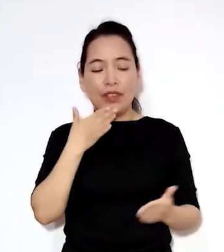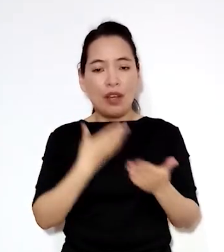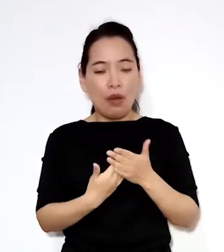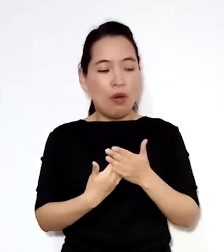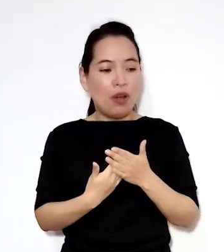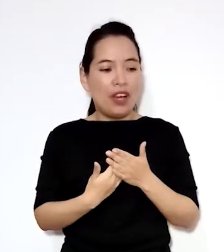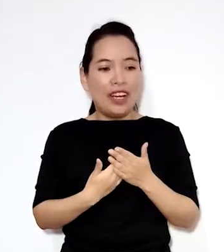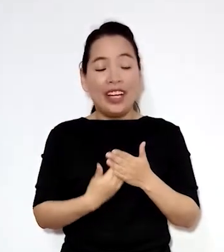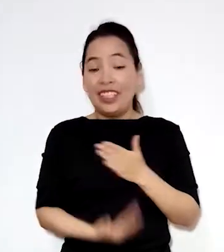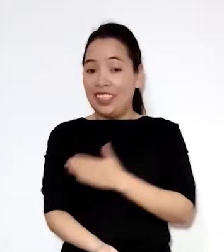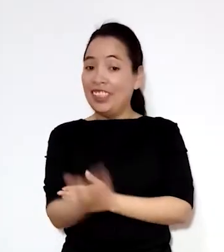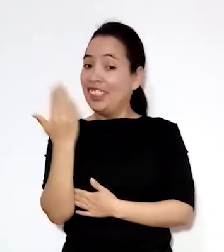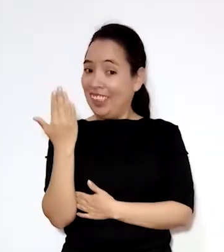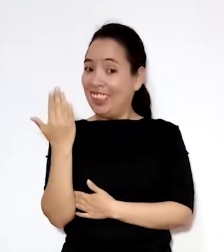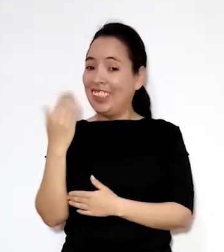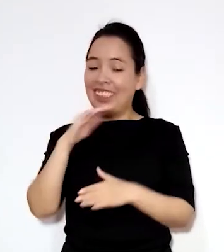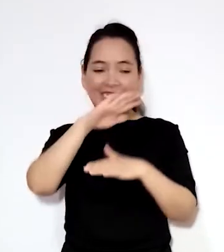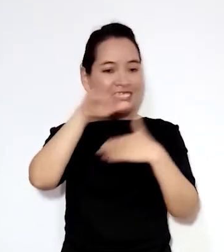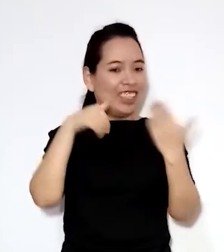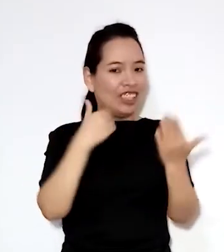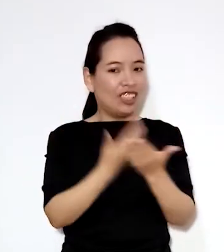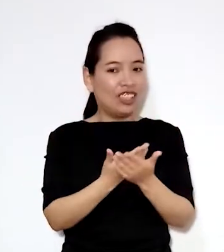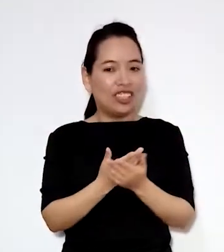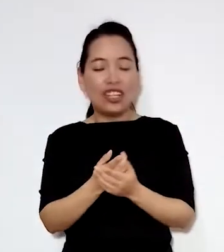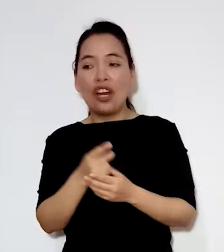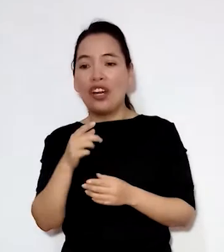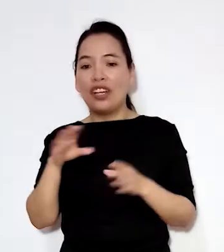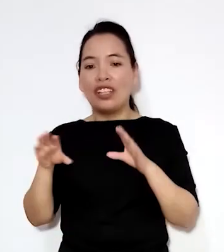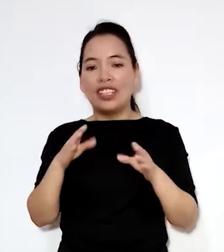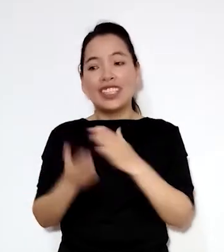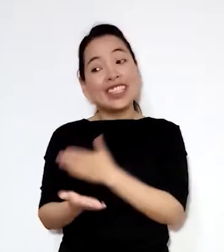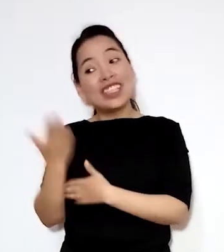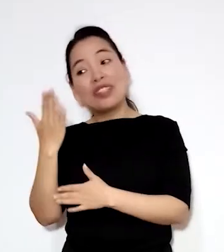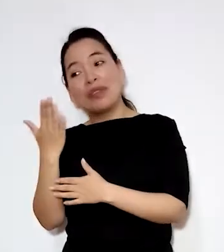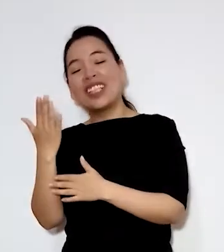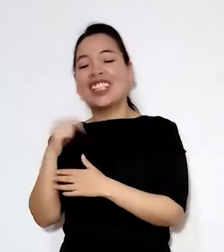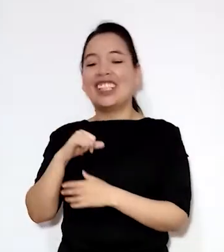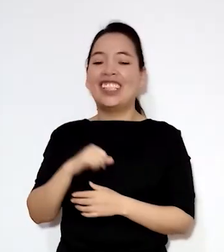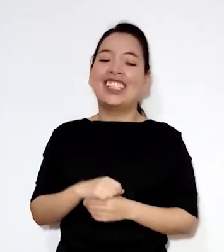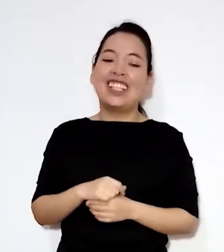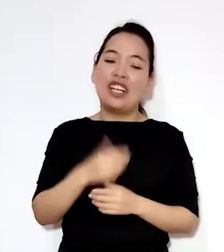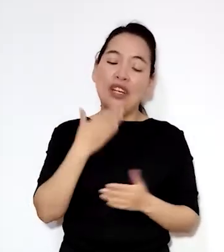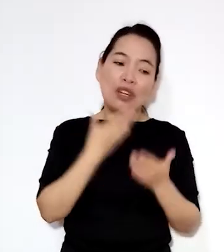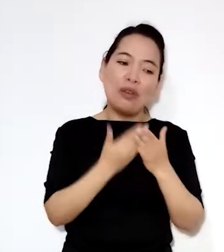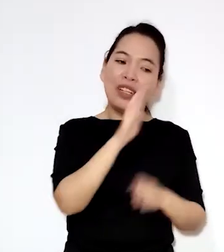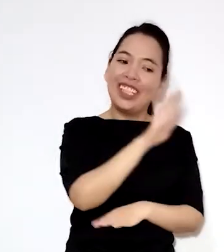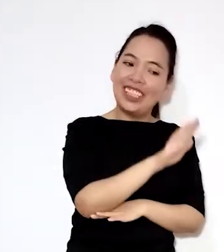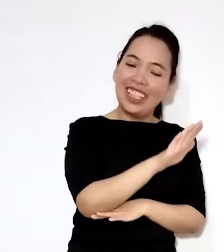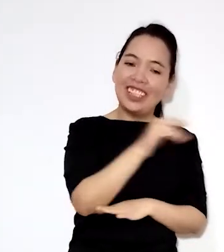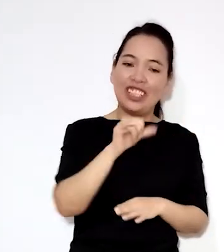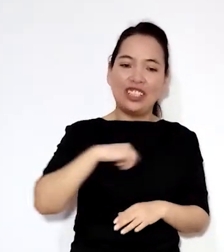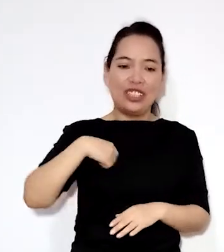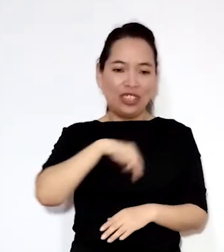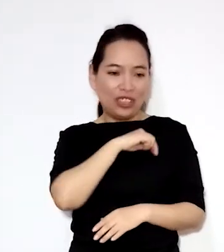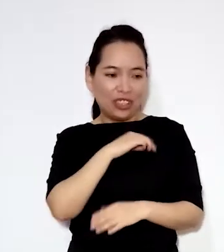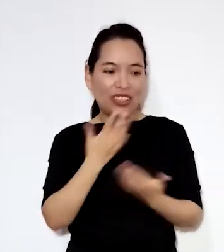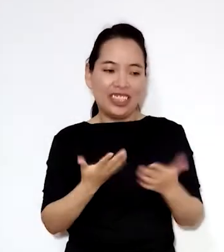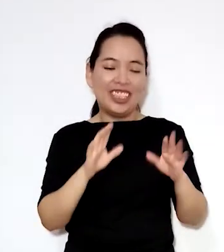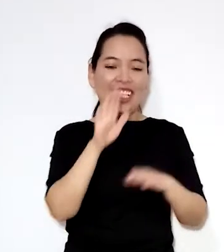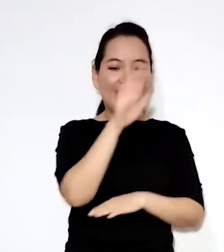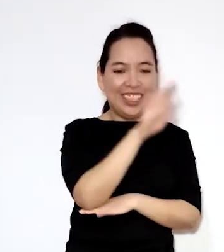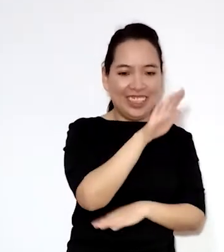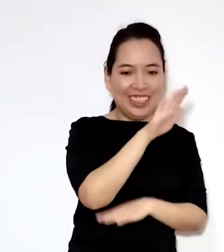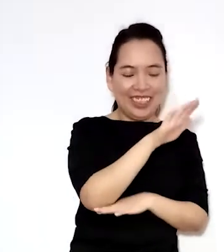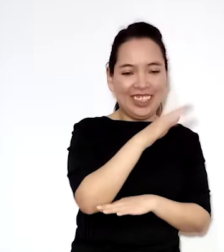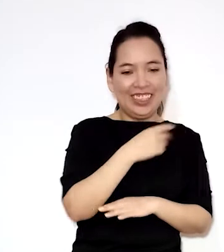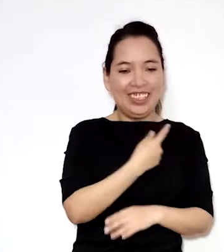Adelante, José Alfredo. Bueno, lo primero, buenos días para los que estáis en la parte de mañanas y buenas tardes